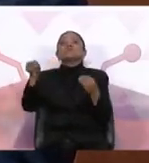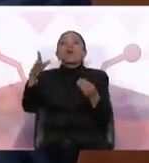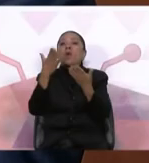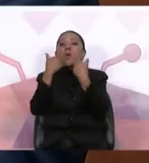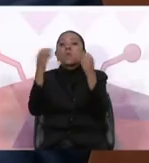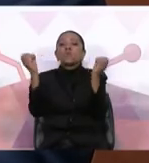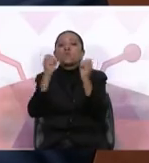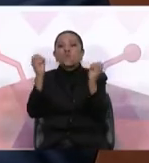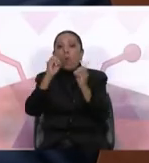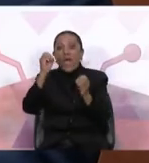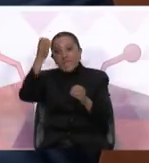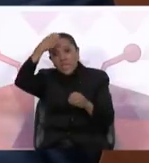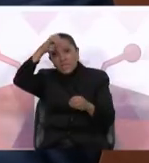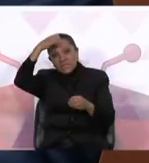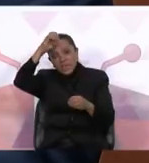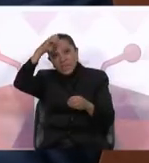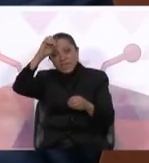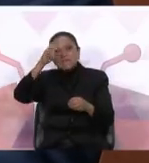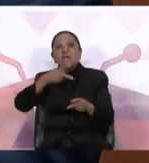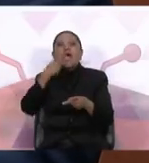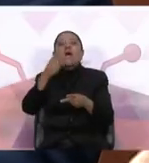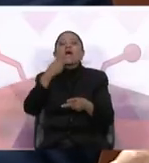de 5